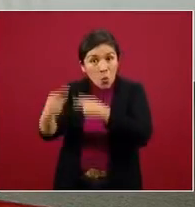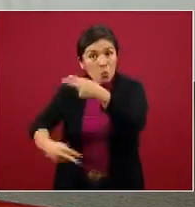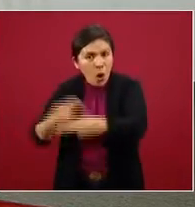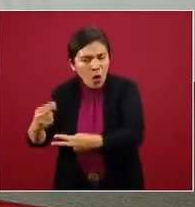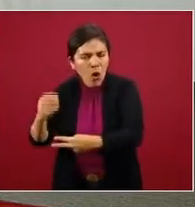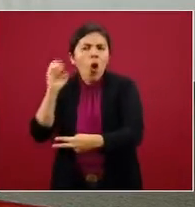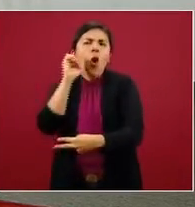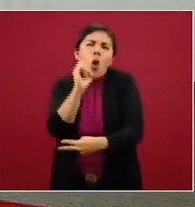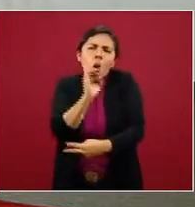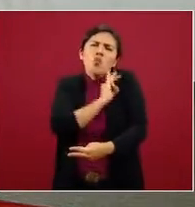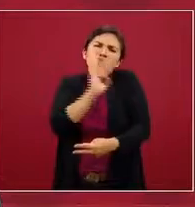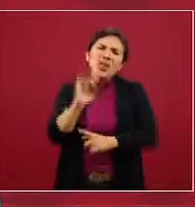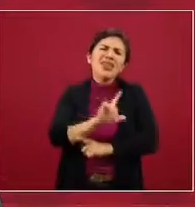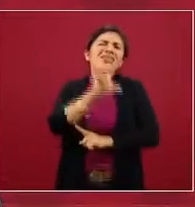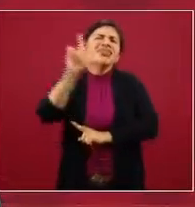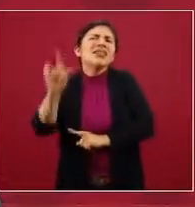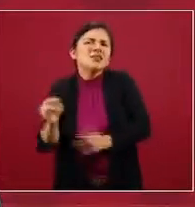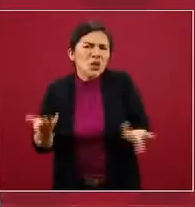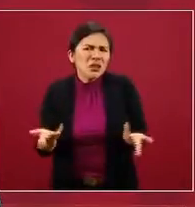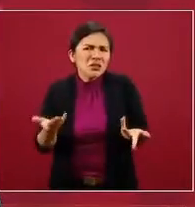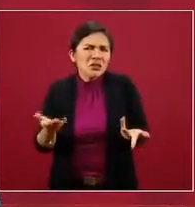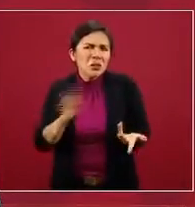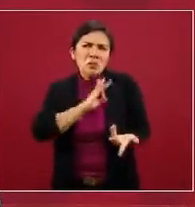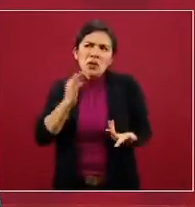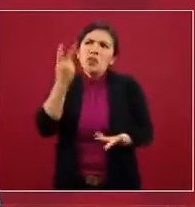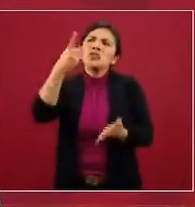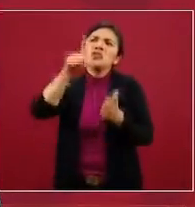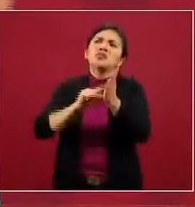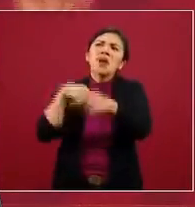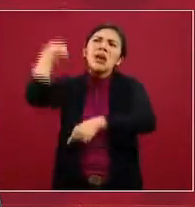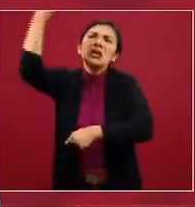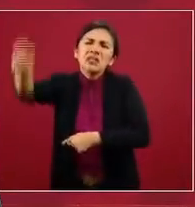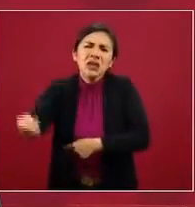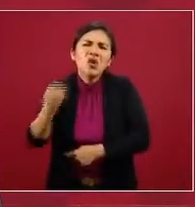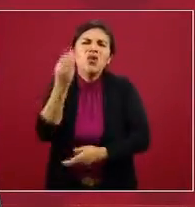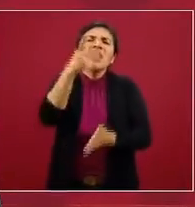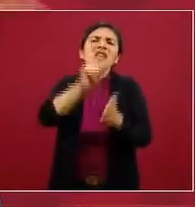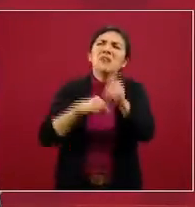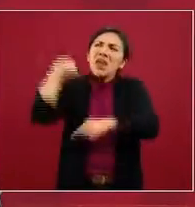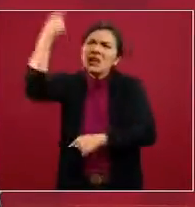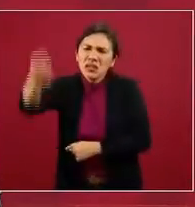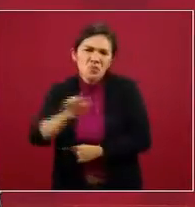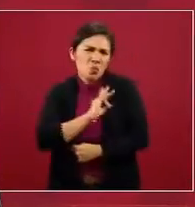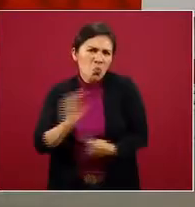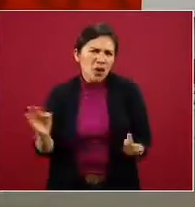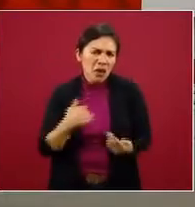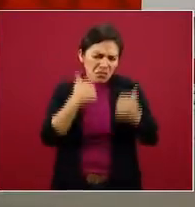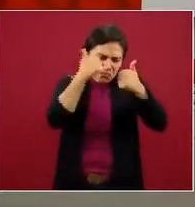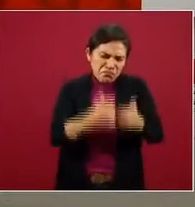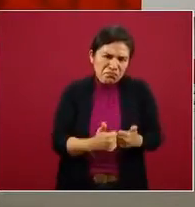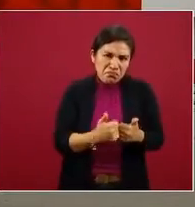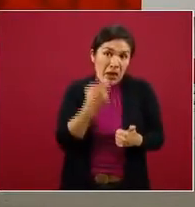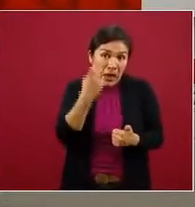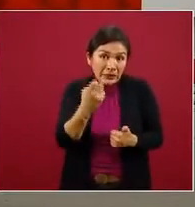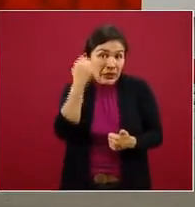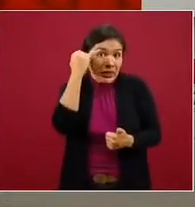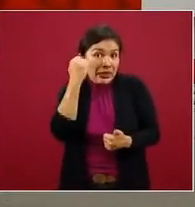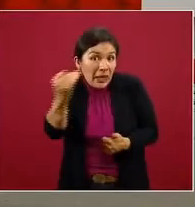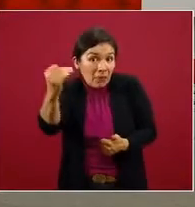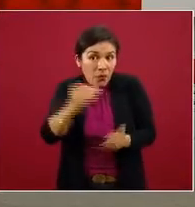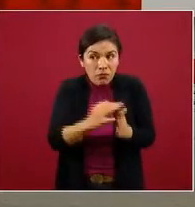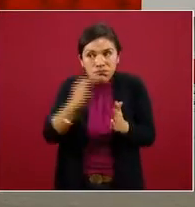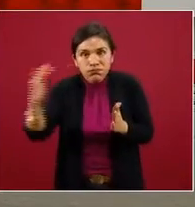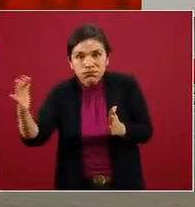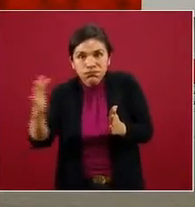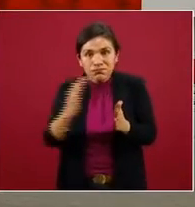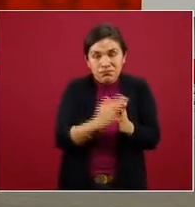o lo puedo posponer, quizá lo puedo hacer dentro de 2 meses, dentro de 3 meses. Esos son los intervalos de tiempo de los que estamos